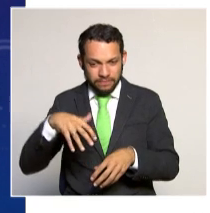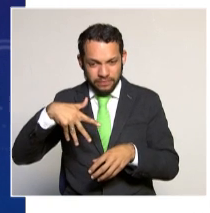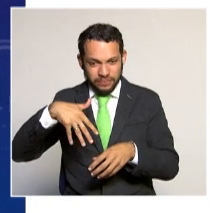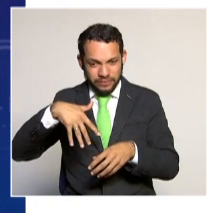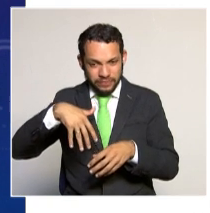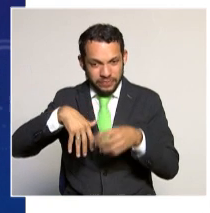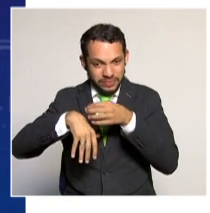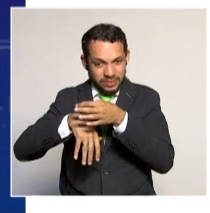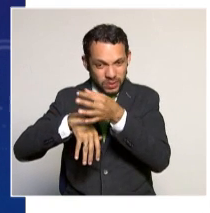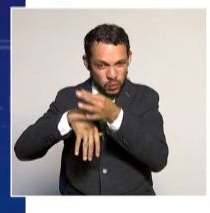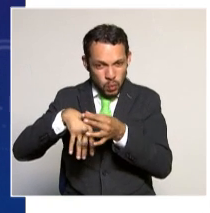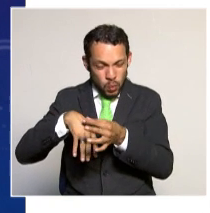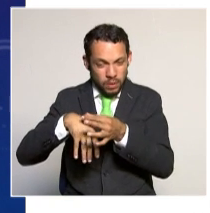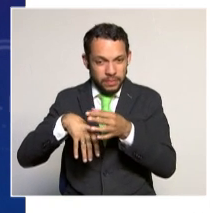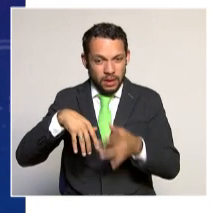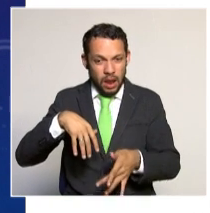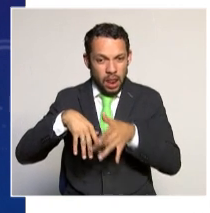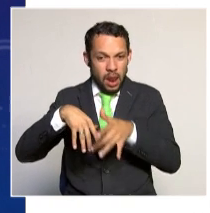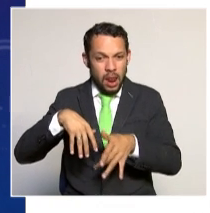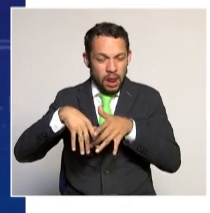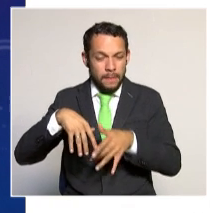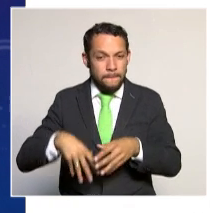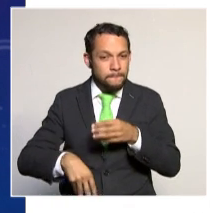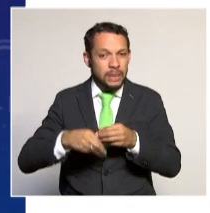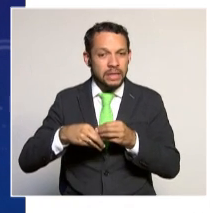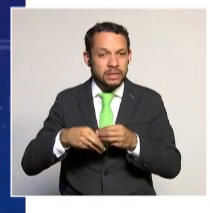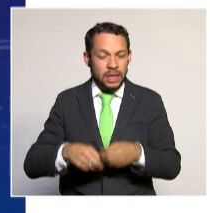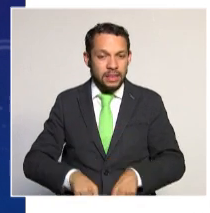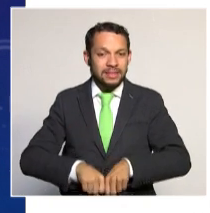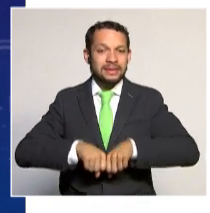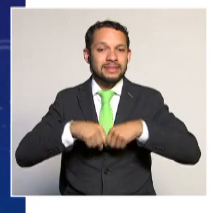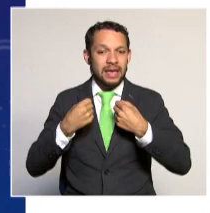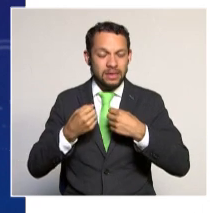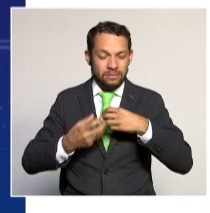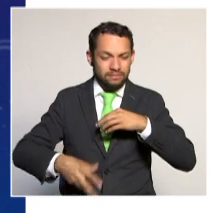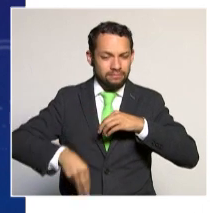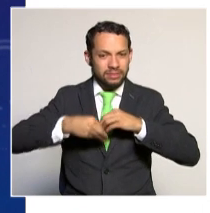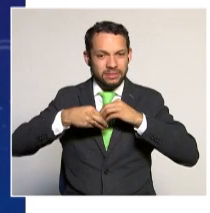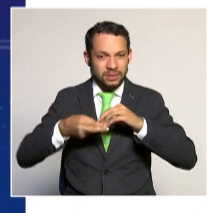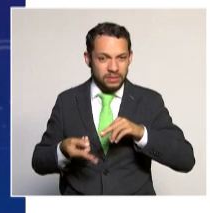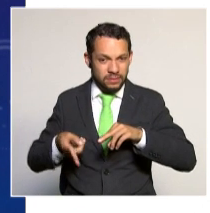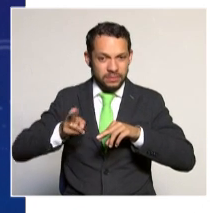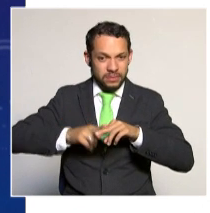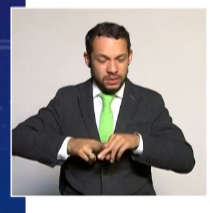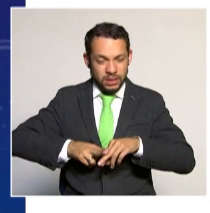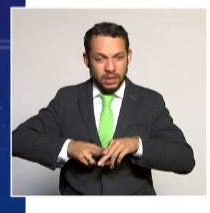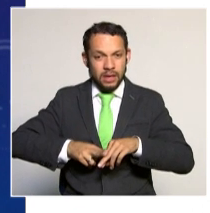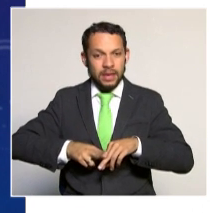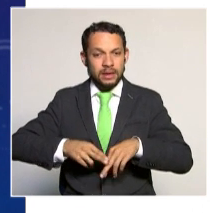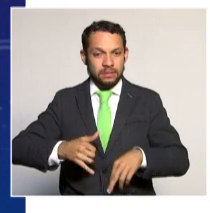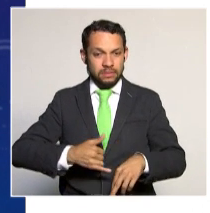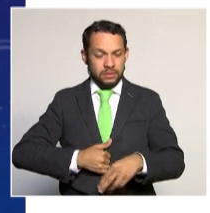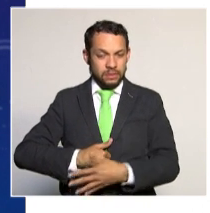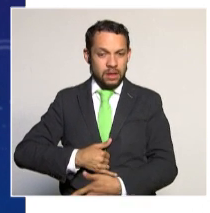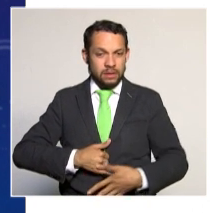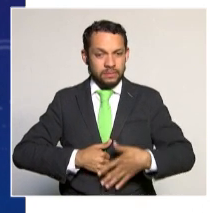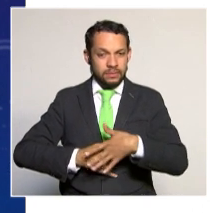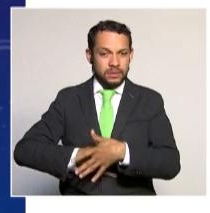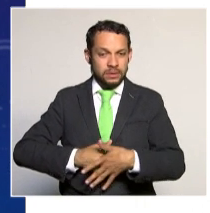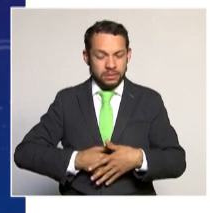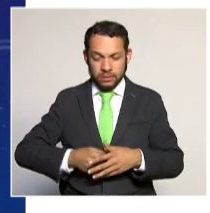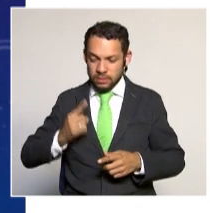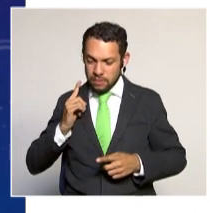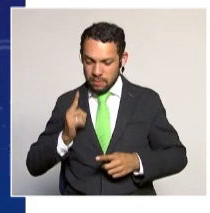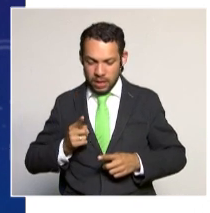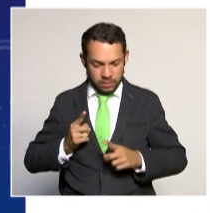empiezo a mencionar que se llama proteína tau, si hay sobreabundancia de proteína tau además de beta amiloide, entonces las neuronas